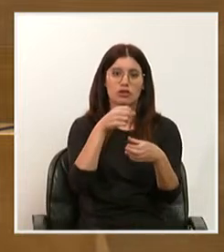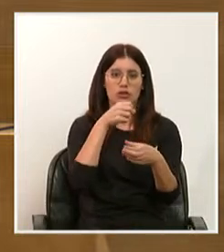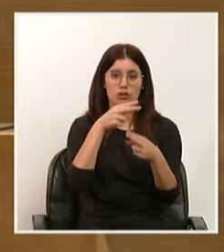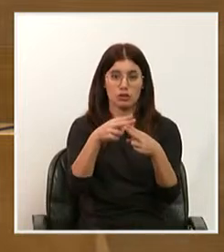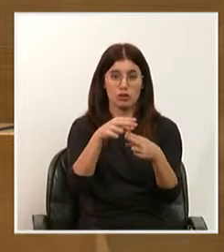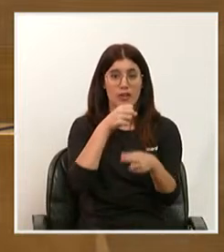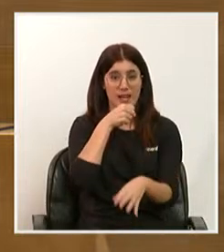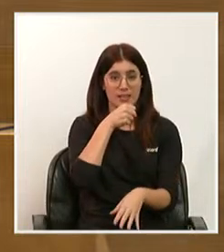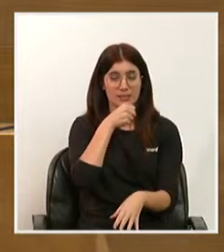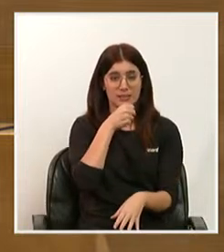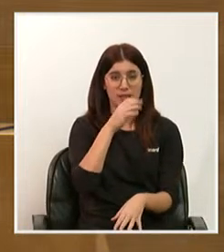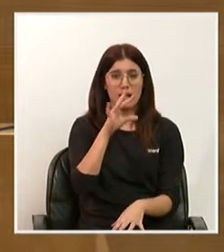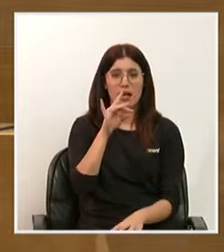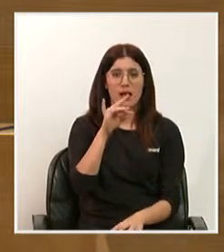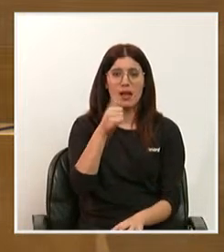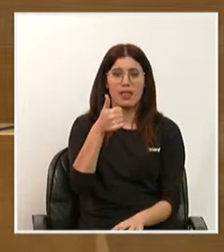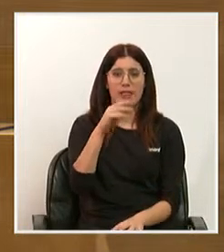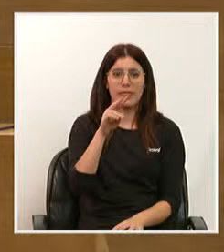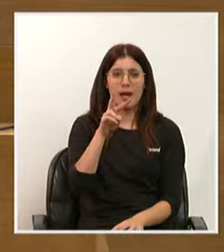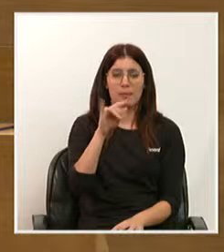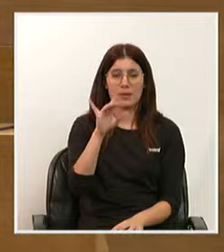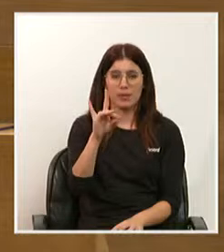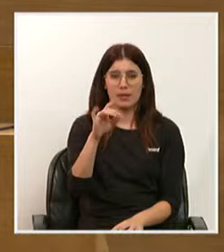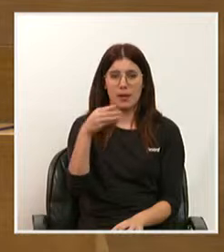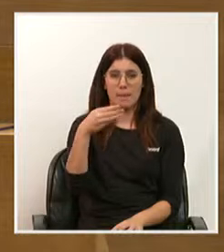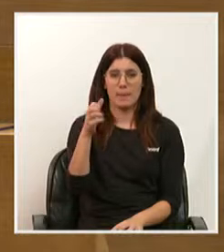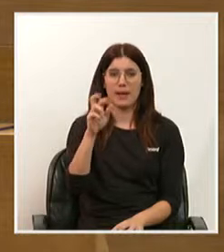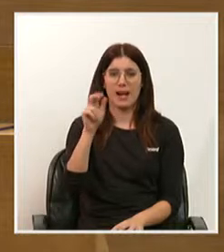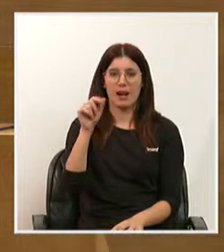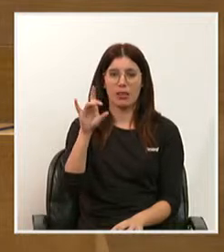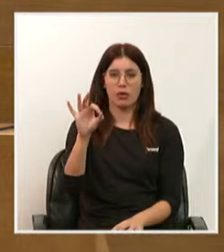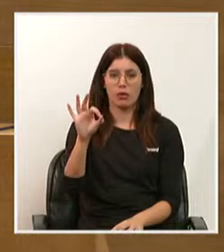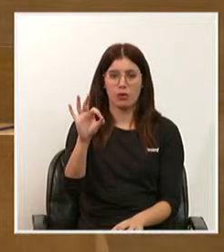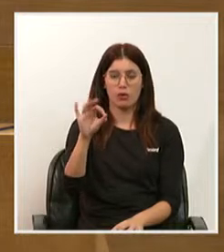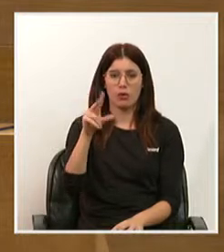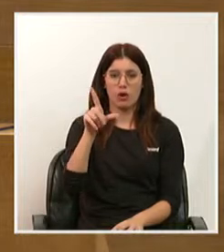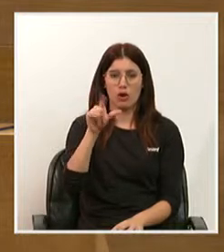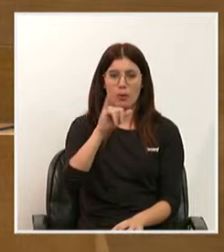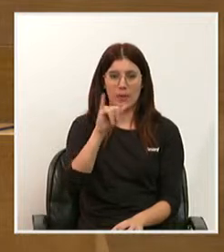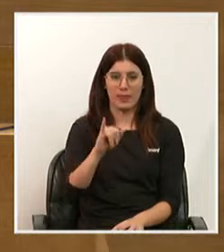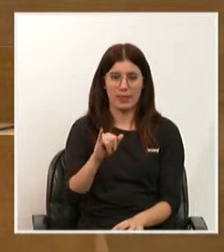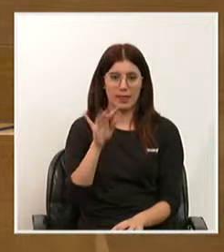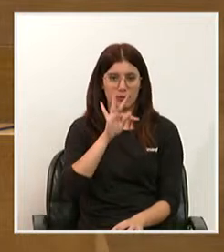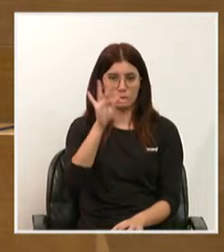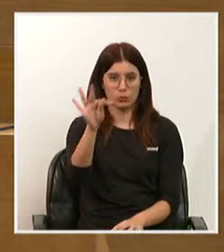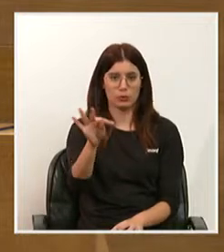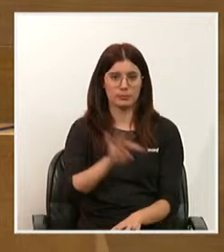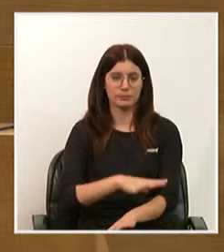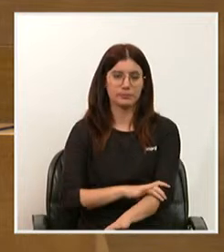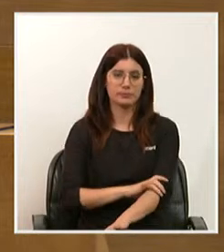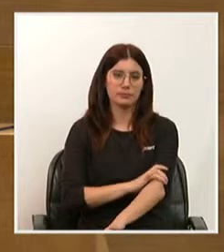parlamentario Bernardo López podía estar